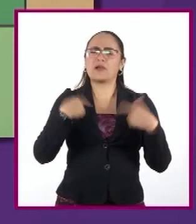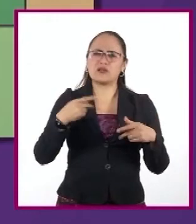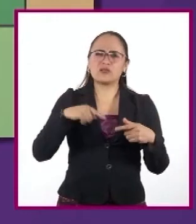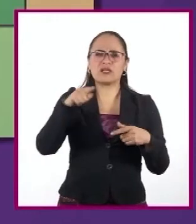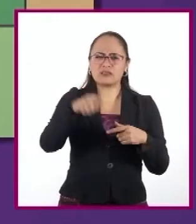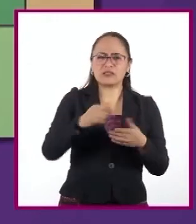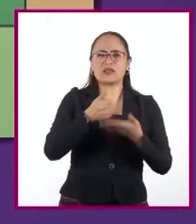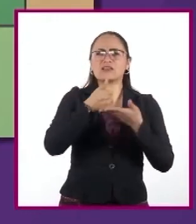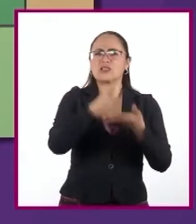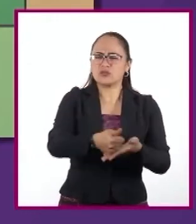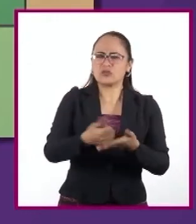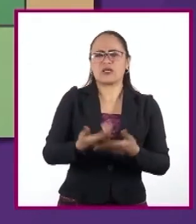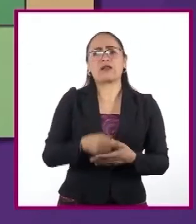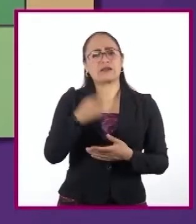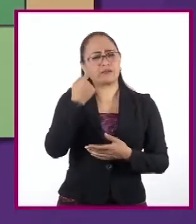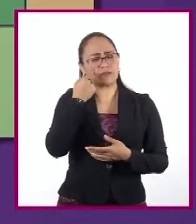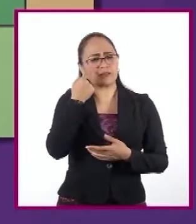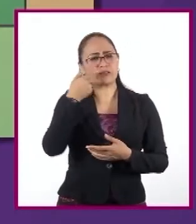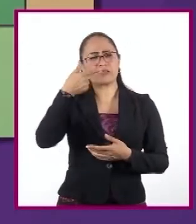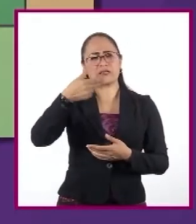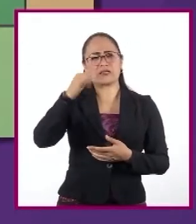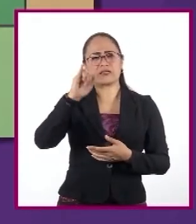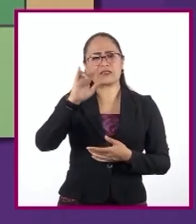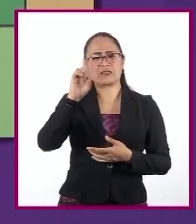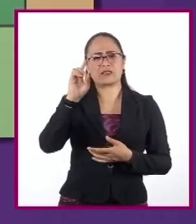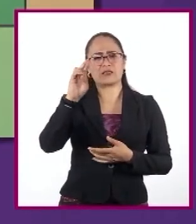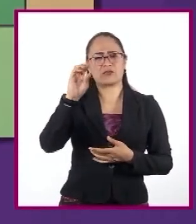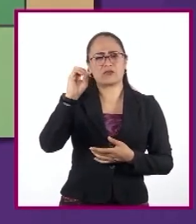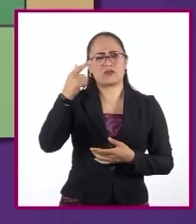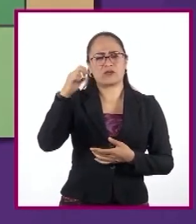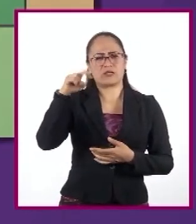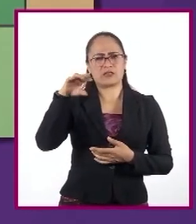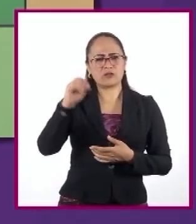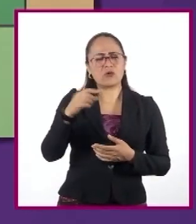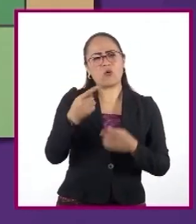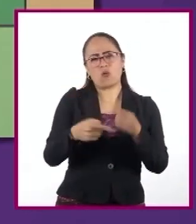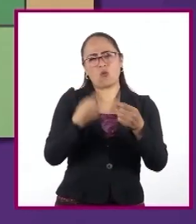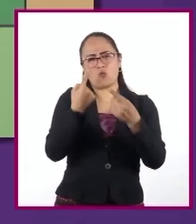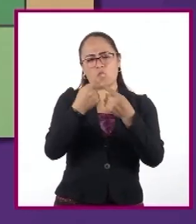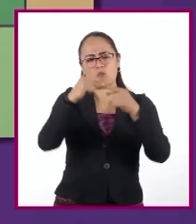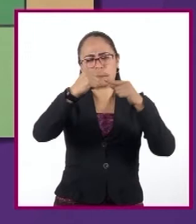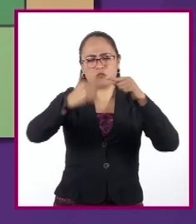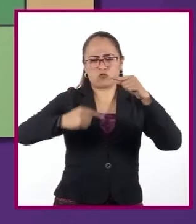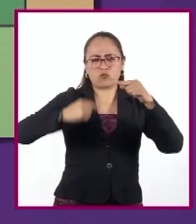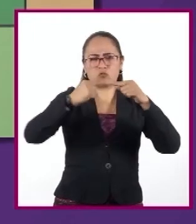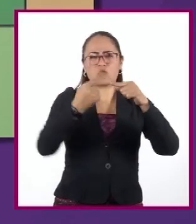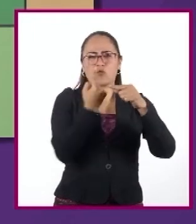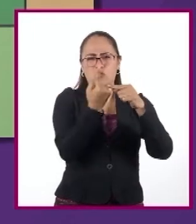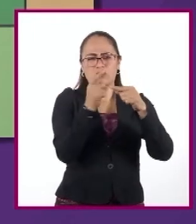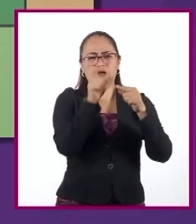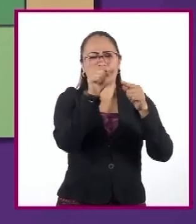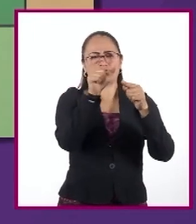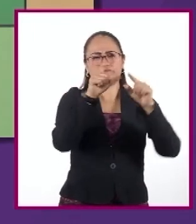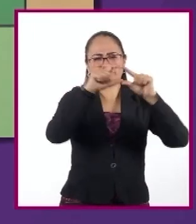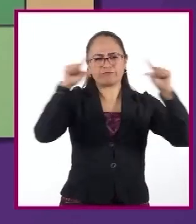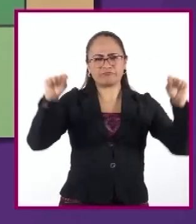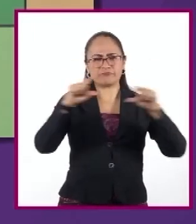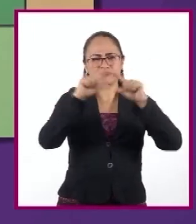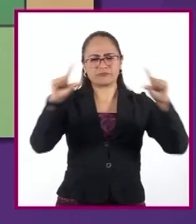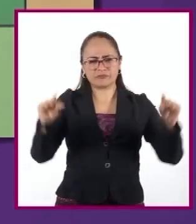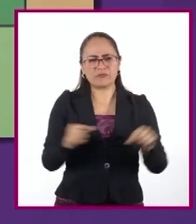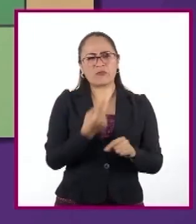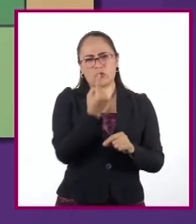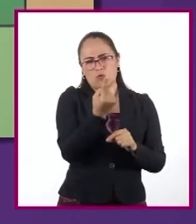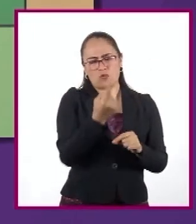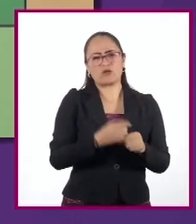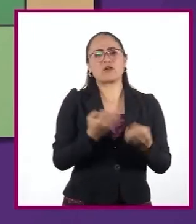Teniendo presente que el hidrógeno submarino, por tener una órbita, se encuentra ubicado en el periodo 1 y por tener un